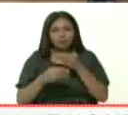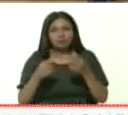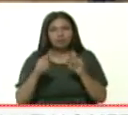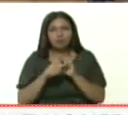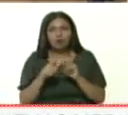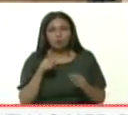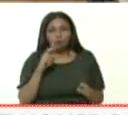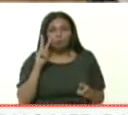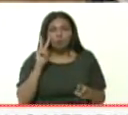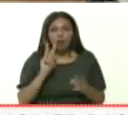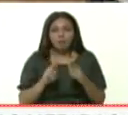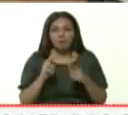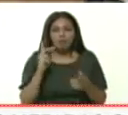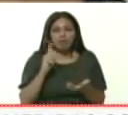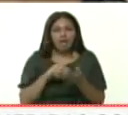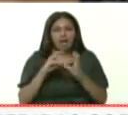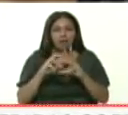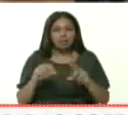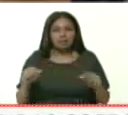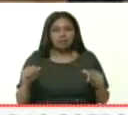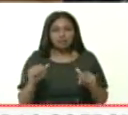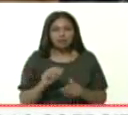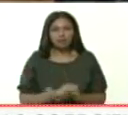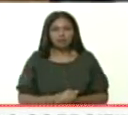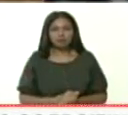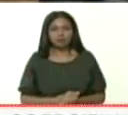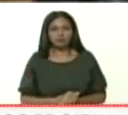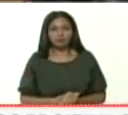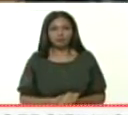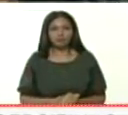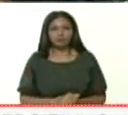las vías y el territorio de